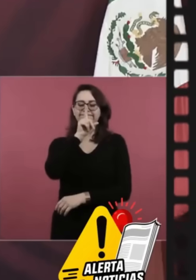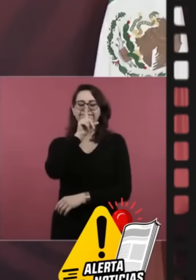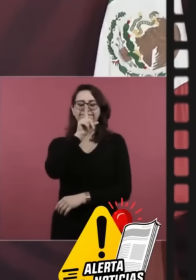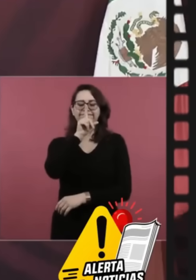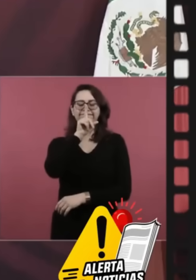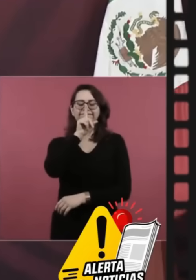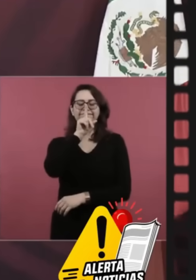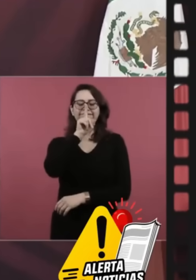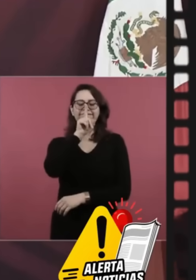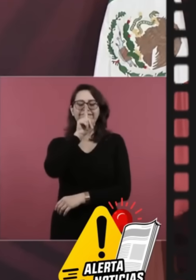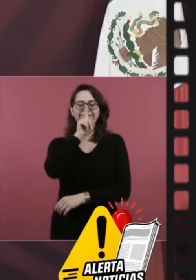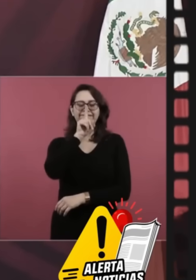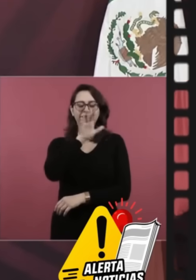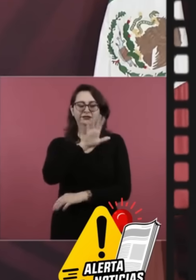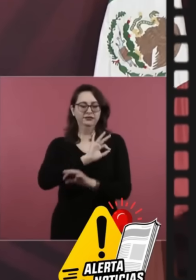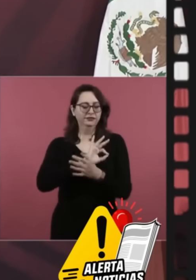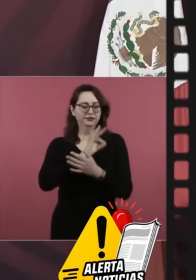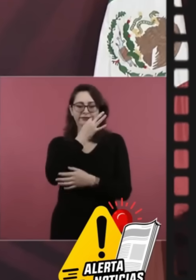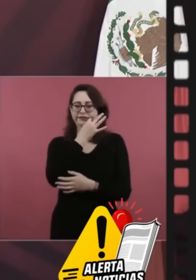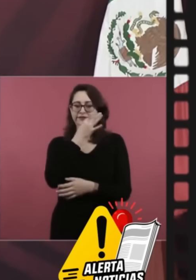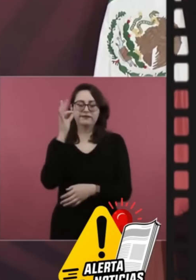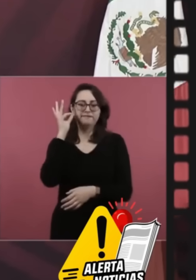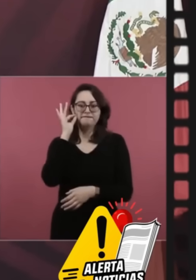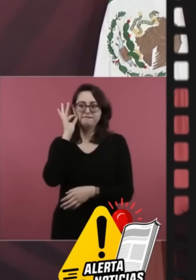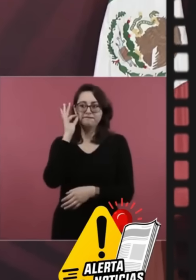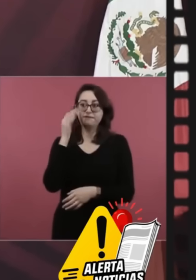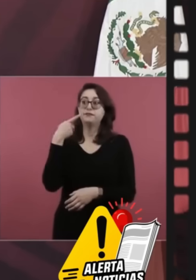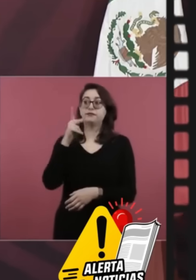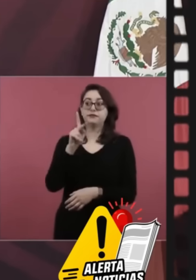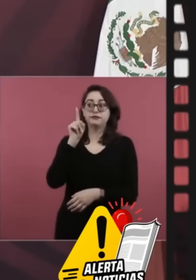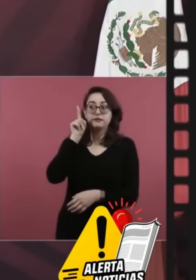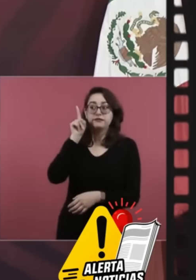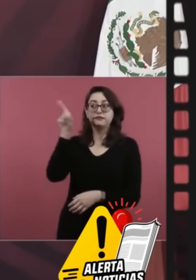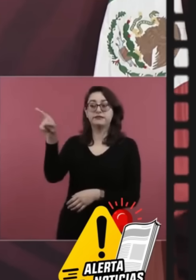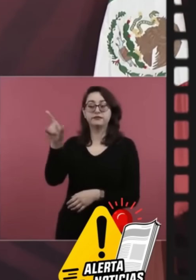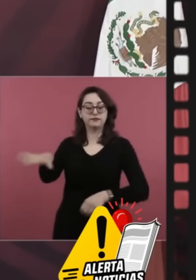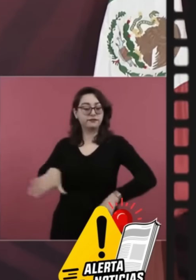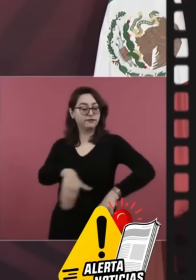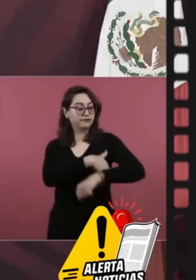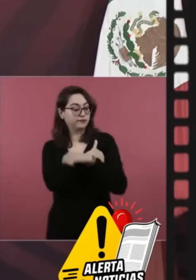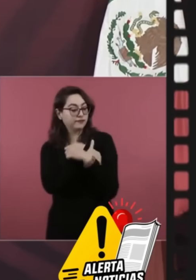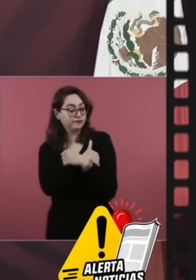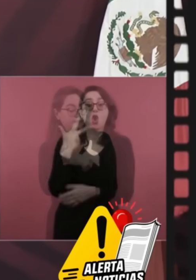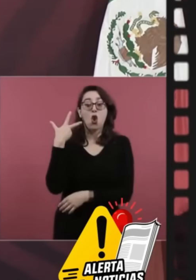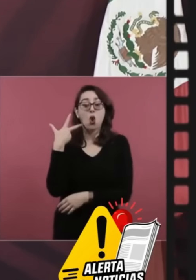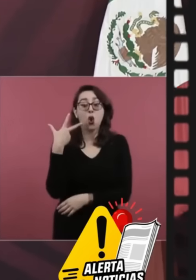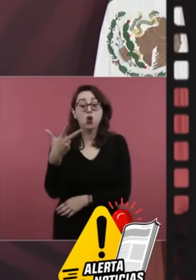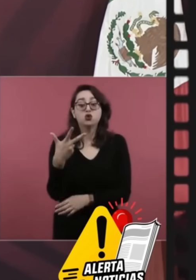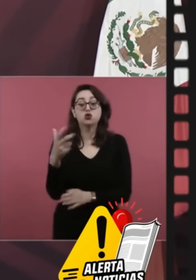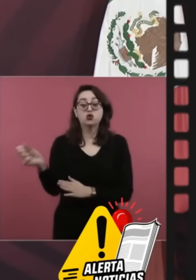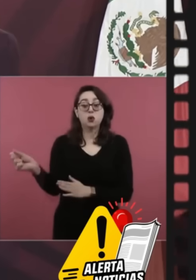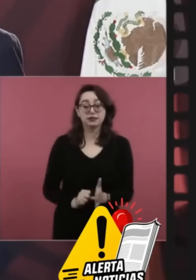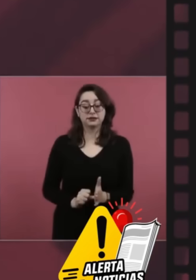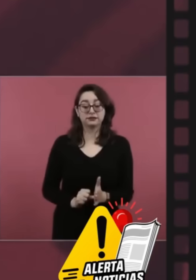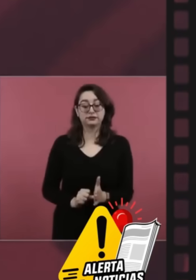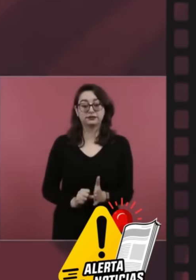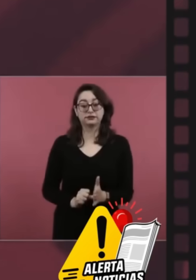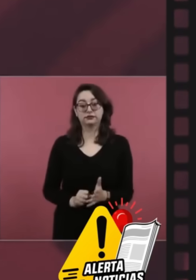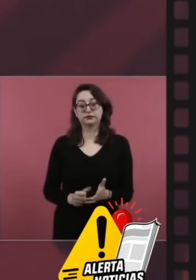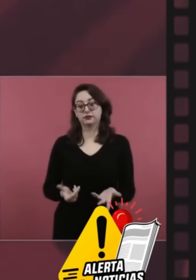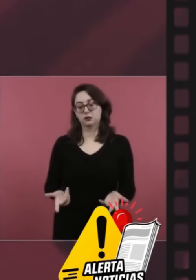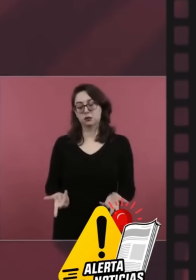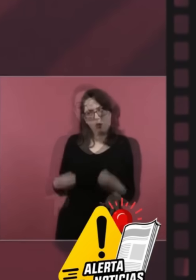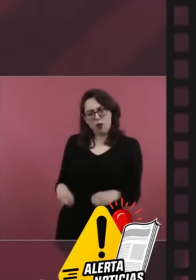que tienen ellos un asunto desde hace 8 meses, este ministro, y no creo que no haya